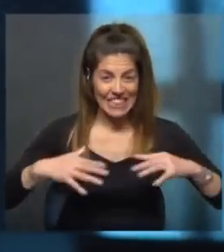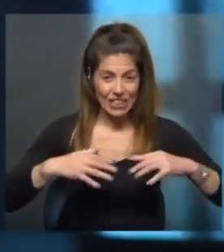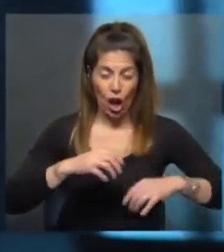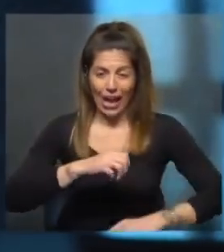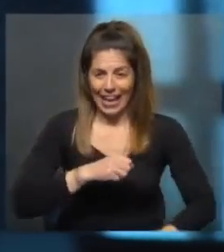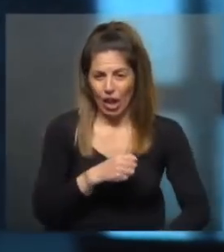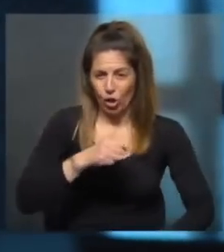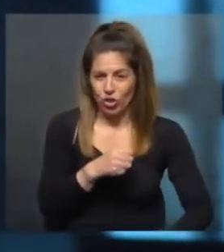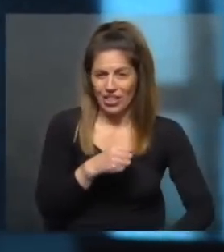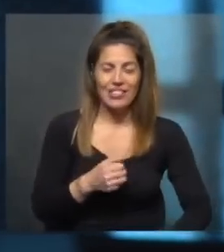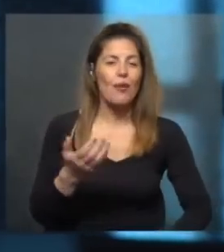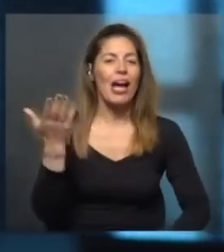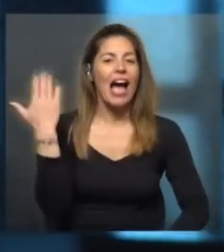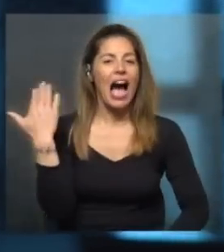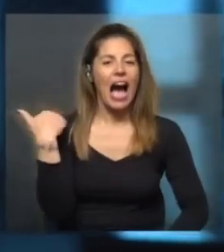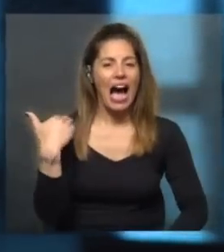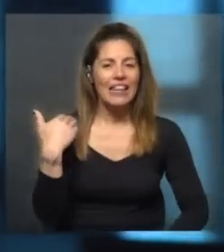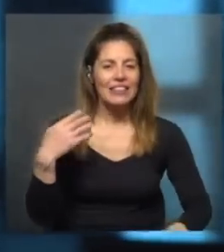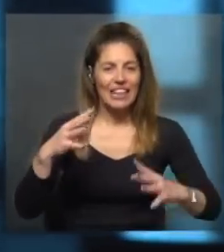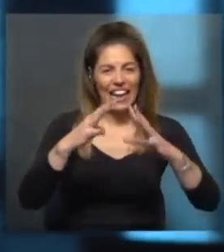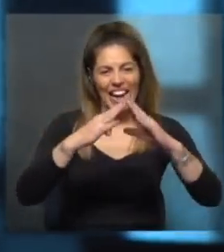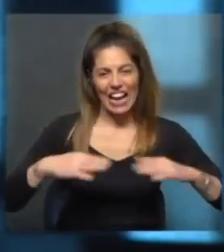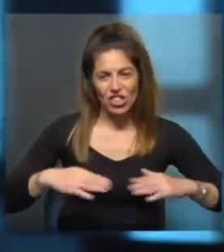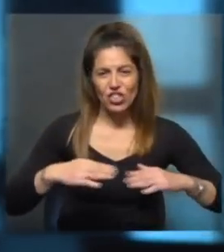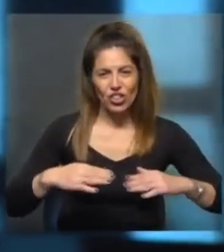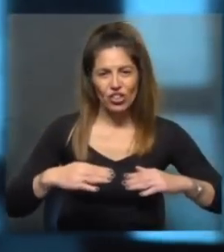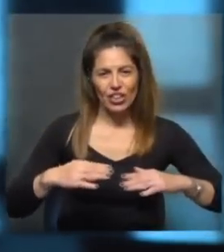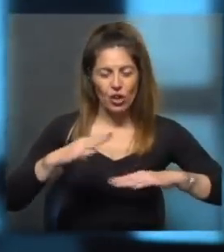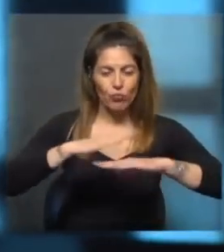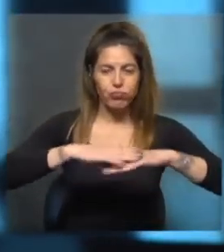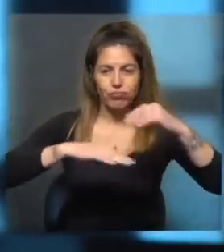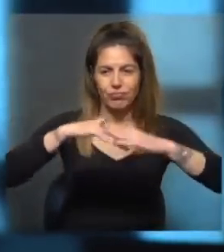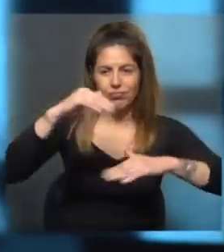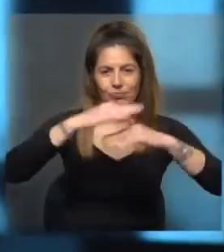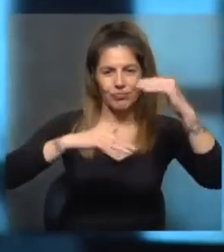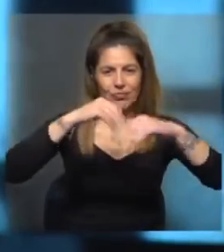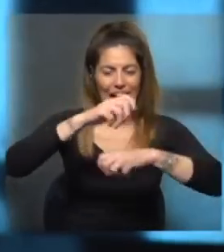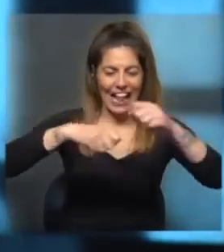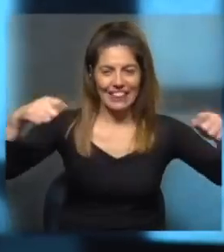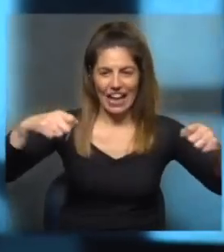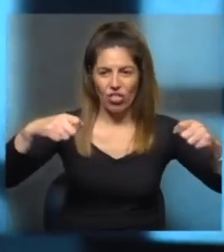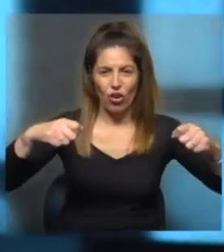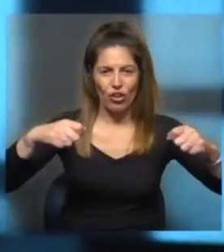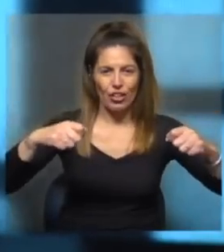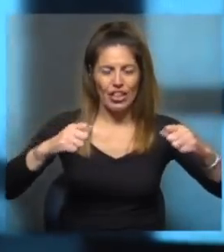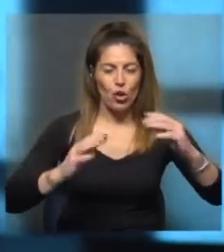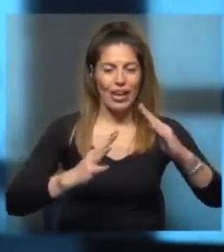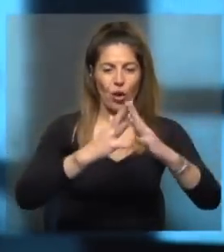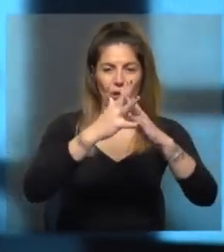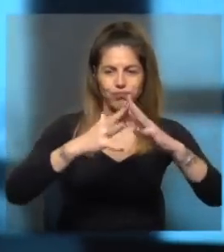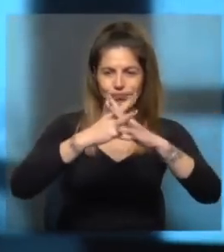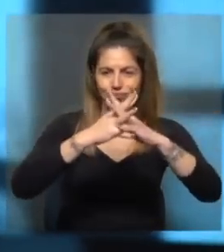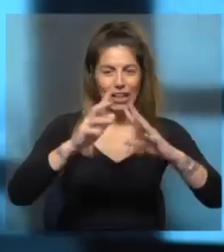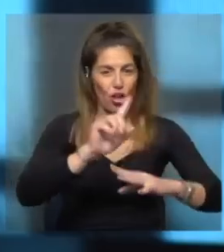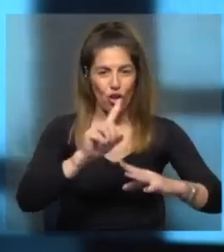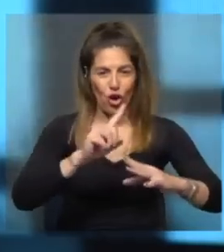porque ante el rancho se ve el rancho de tapera digamos Se ponía uno sobre el otro atado y reinaba hacia arriba que queda como